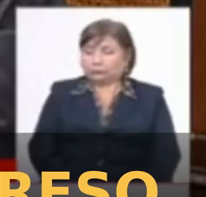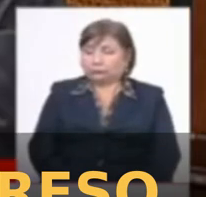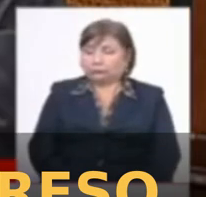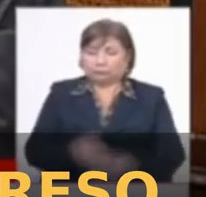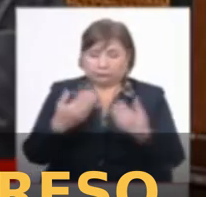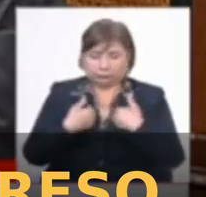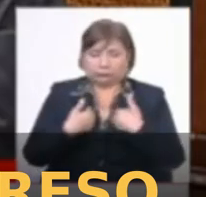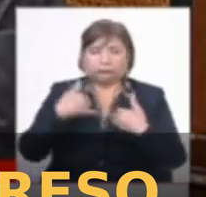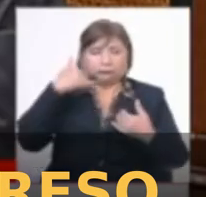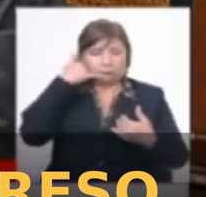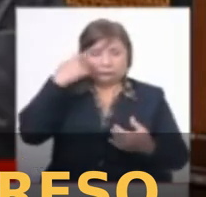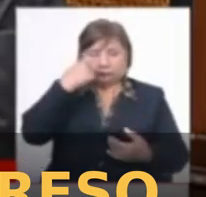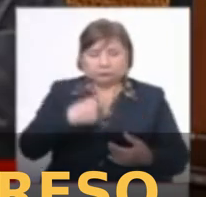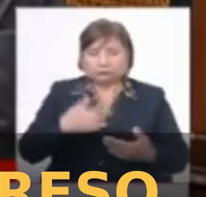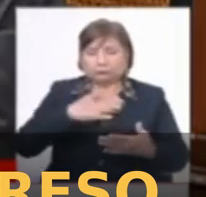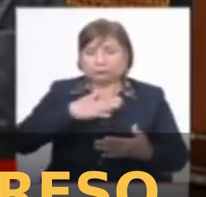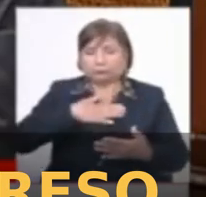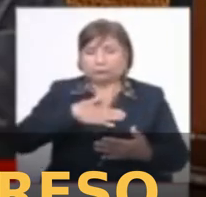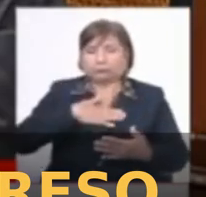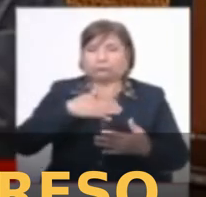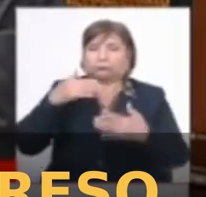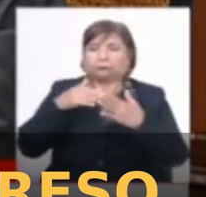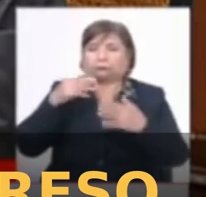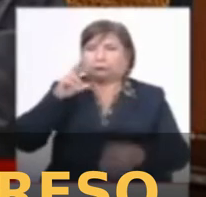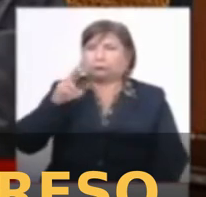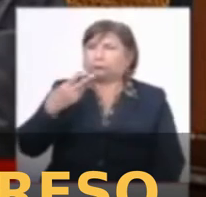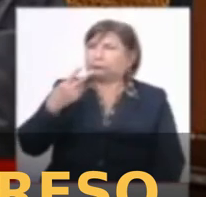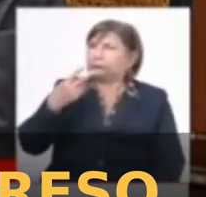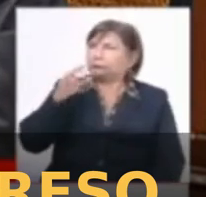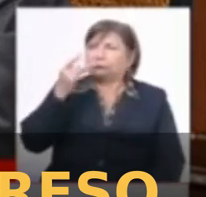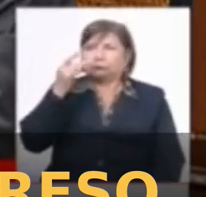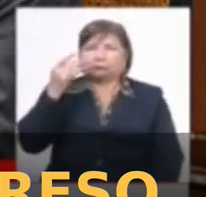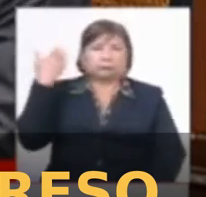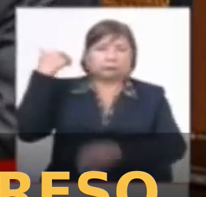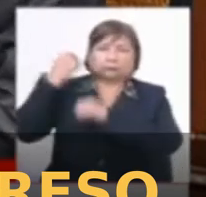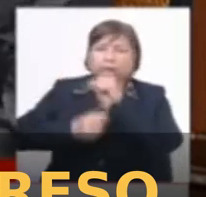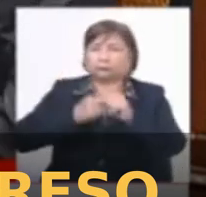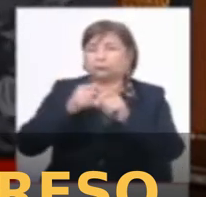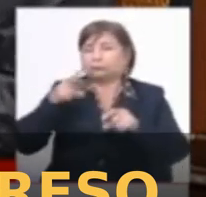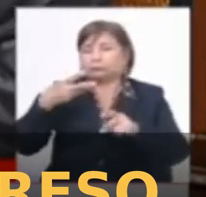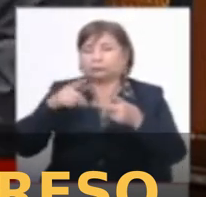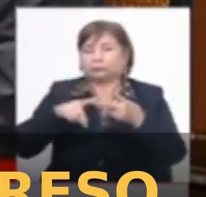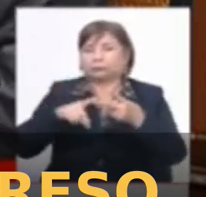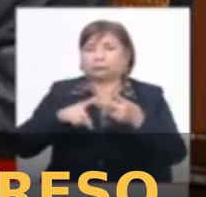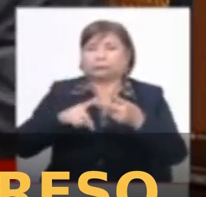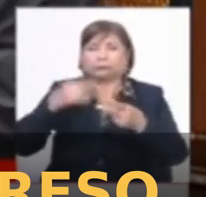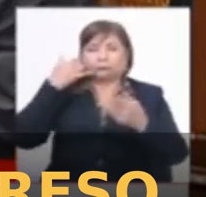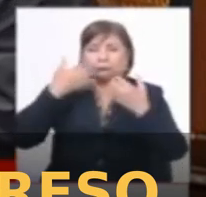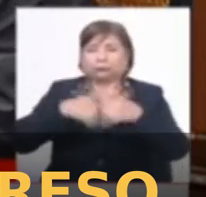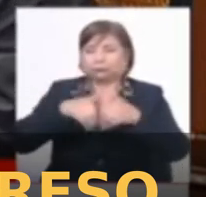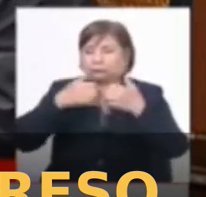Contaba con un celular personal que lo tengo desde el 2018 y otro segundo que es el celular de la